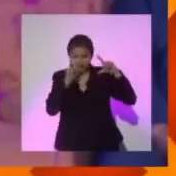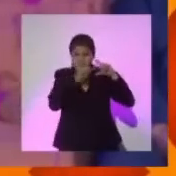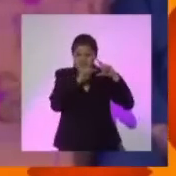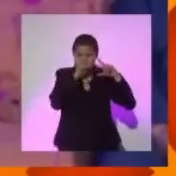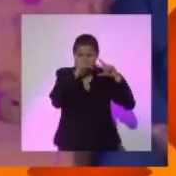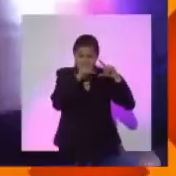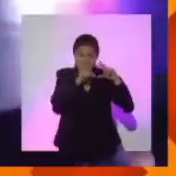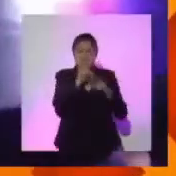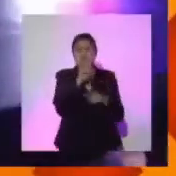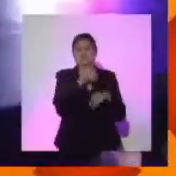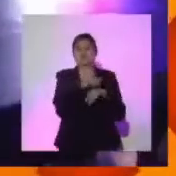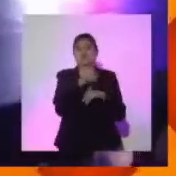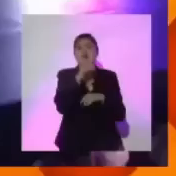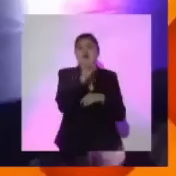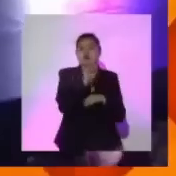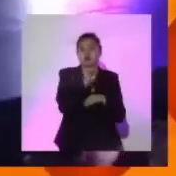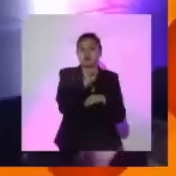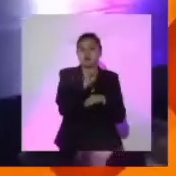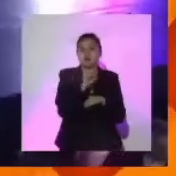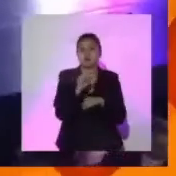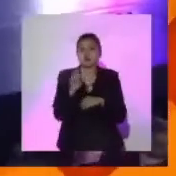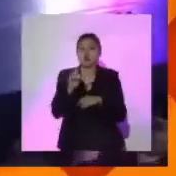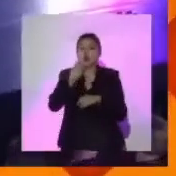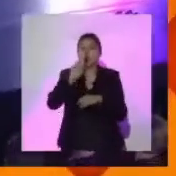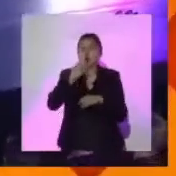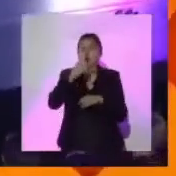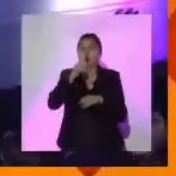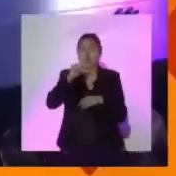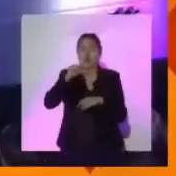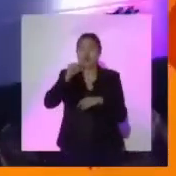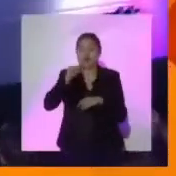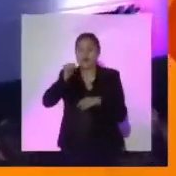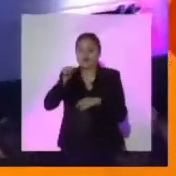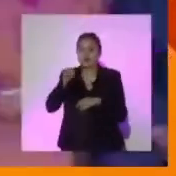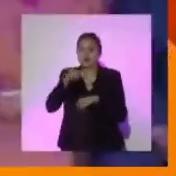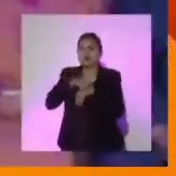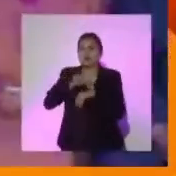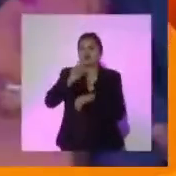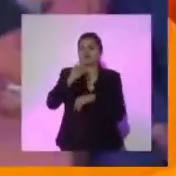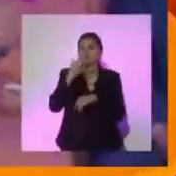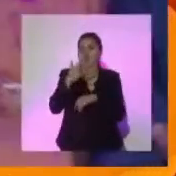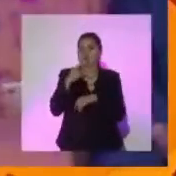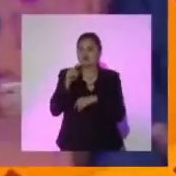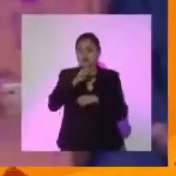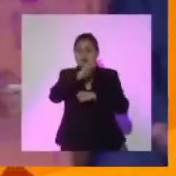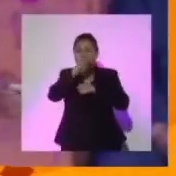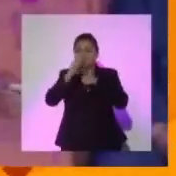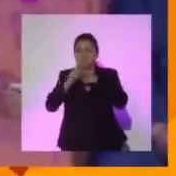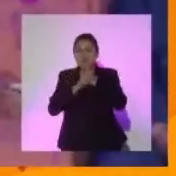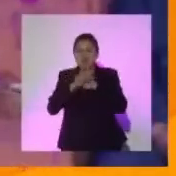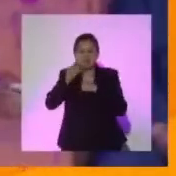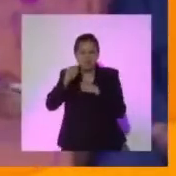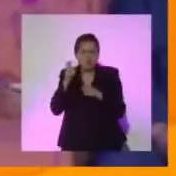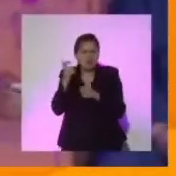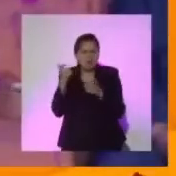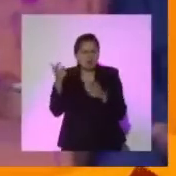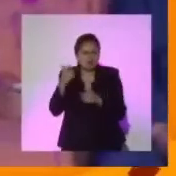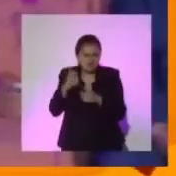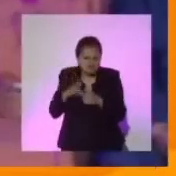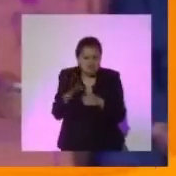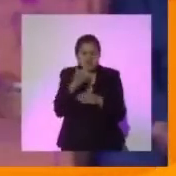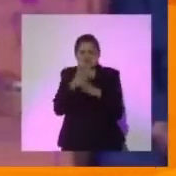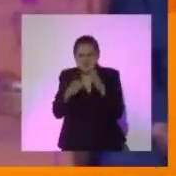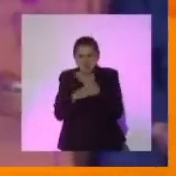libertad y además tienes a la esposa al presidente la doctora Beatriz Gutierrez Müller haciendo fandangos por la lectura o se tienes una jornada de promoción a la lectura